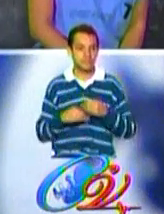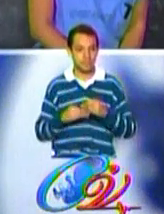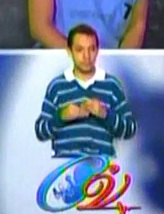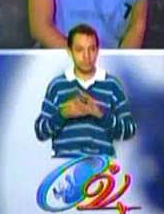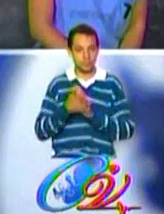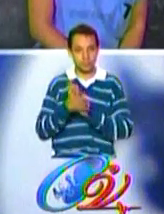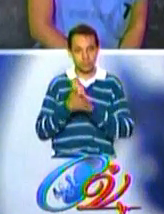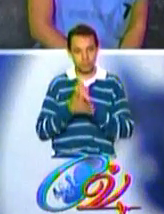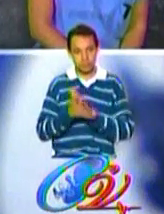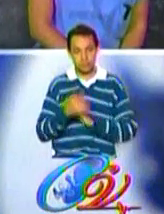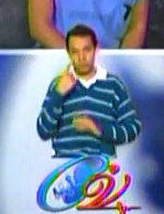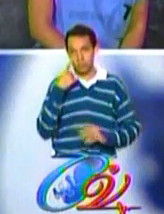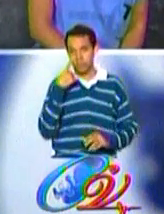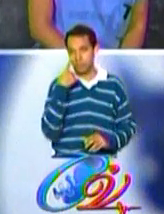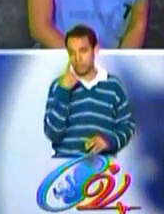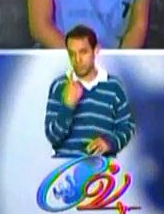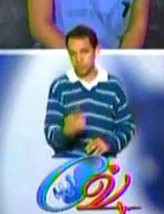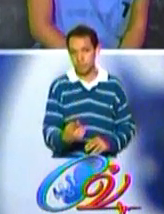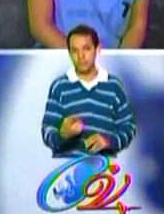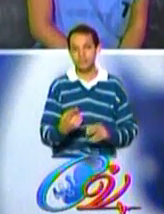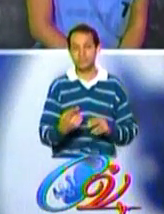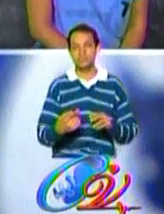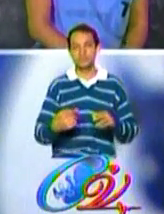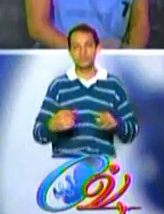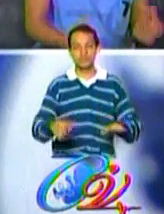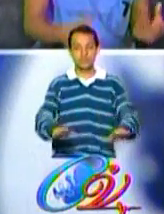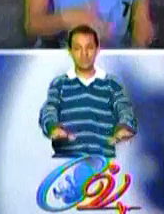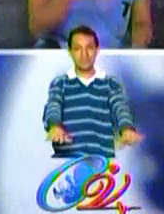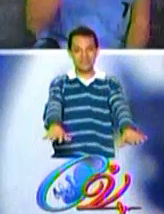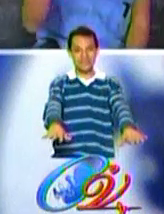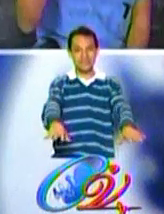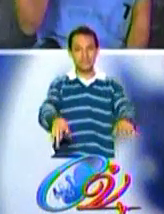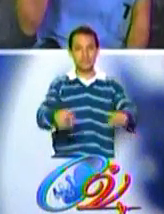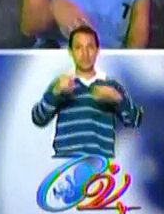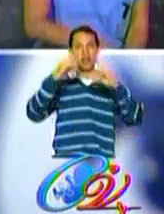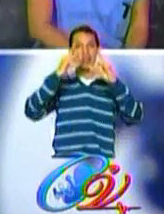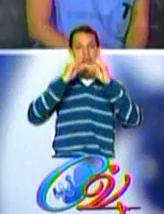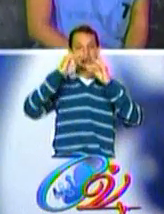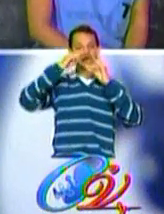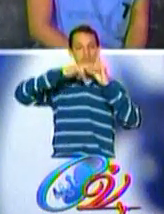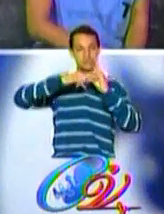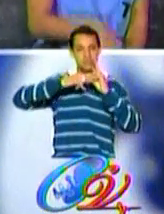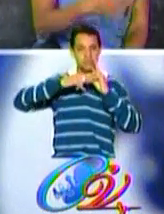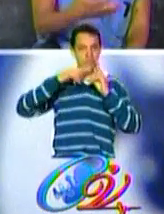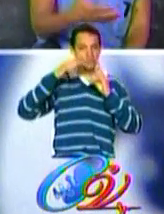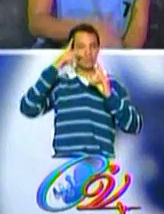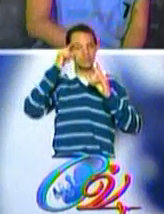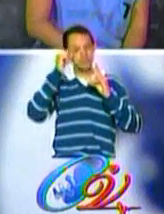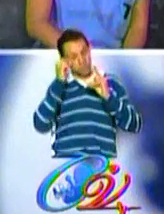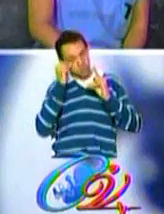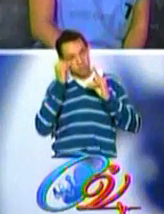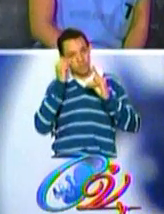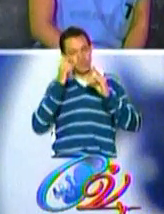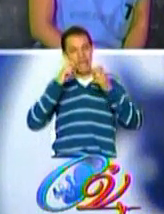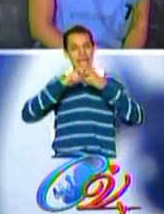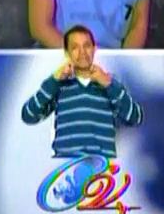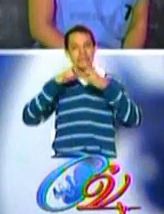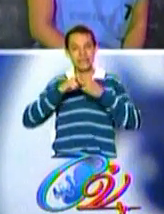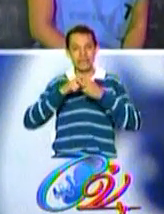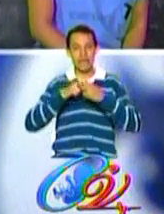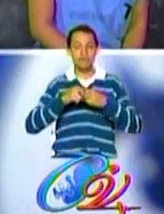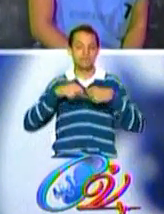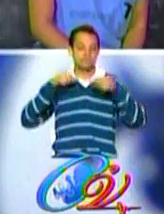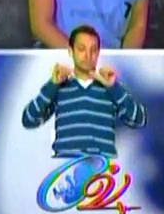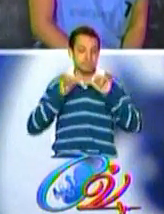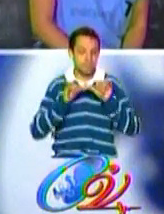ese es un test pues para cuando uno está durmiendo, que muestra cómo uno tiene ondas electromagnéticas generadas